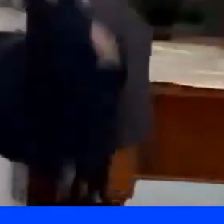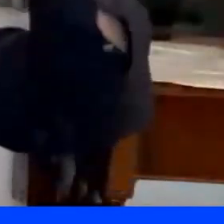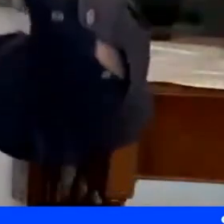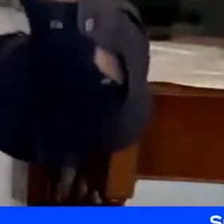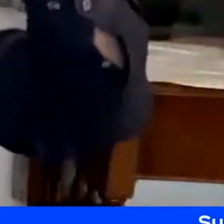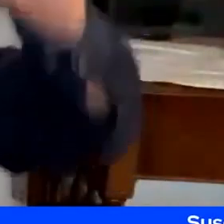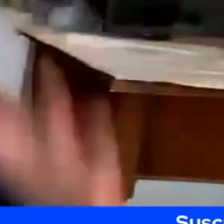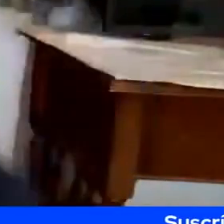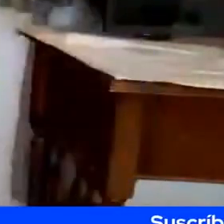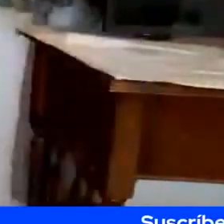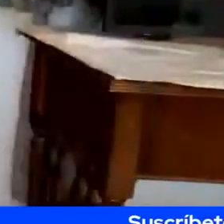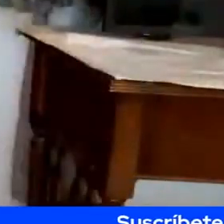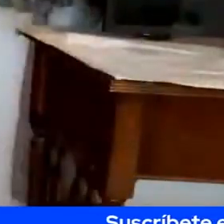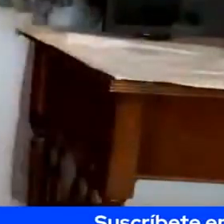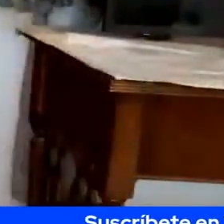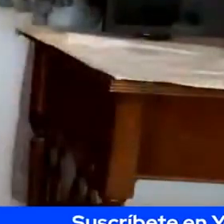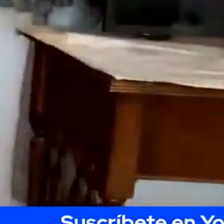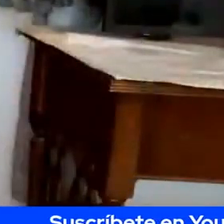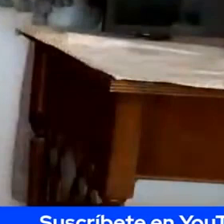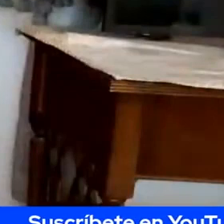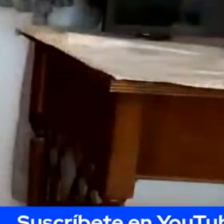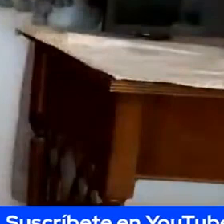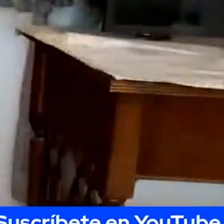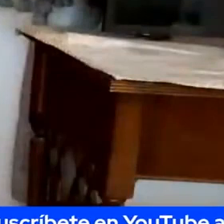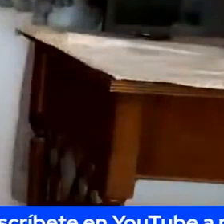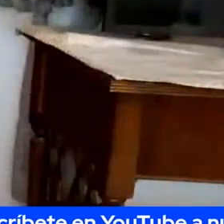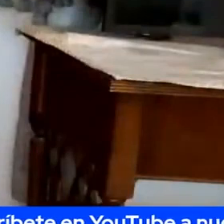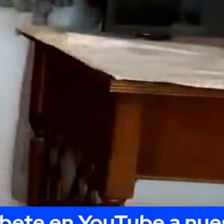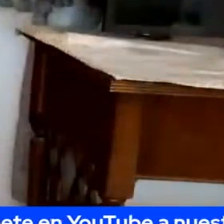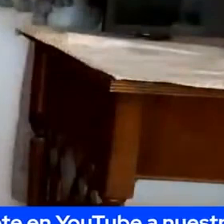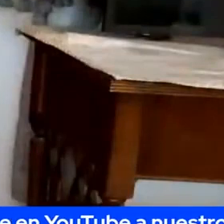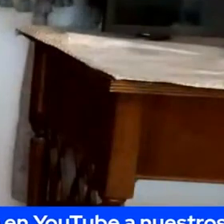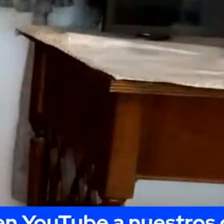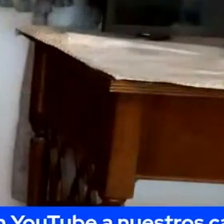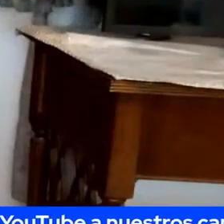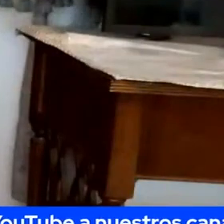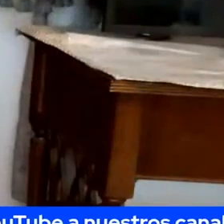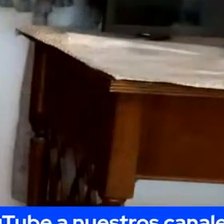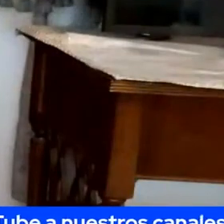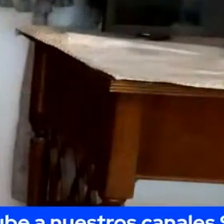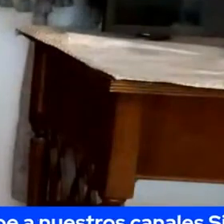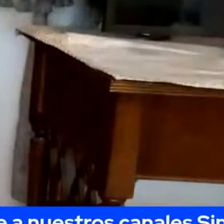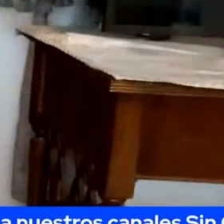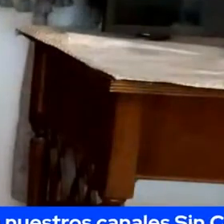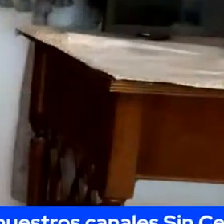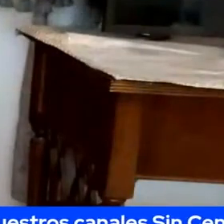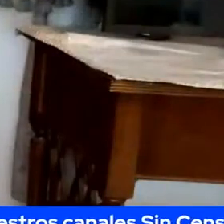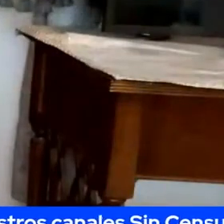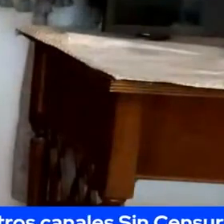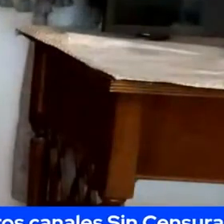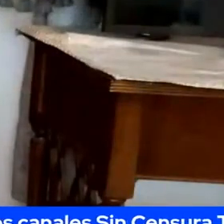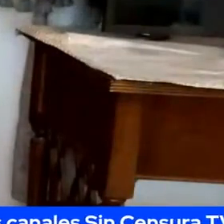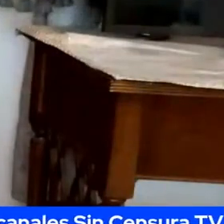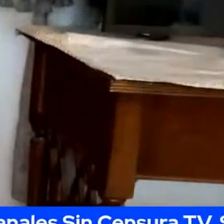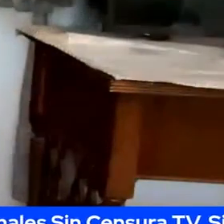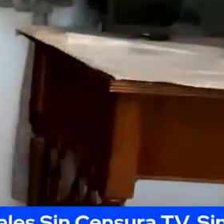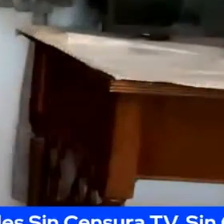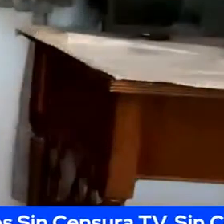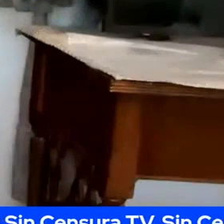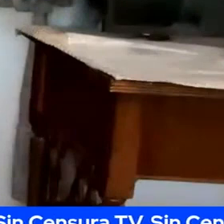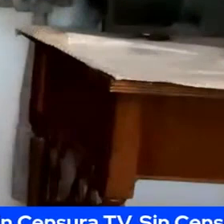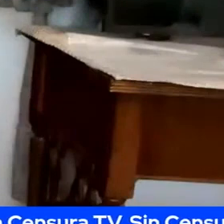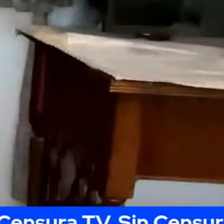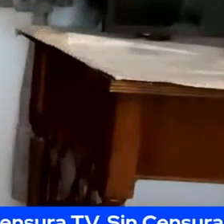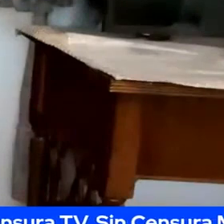no sé, nombrado, autonombrado en redes sociales, pero la forma en que lo plantean estos personajes me parece